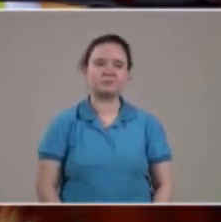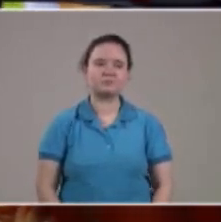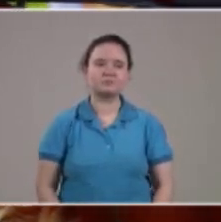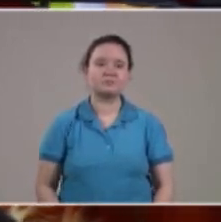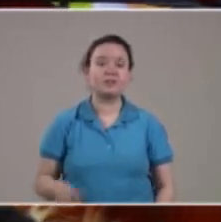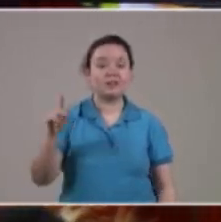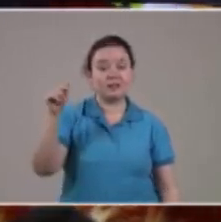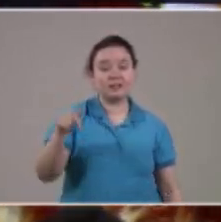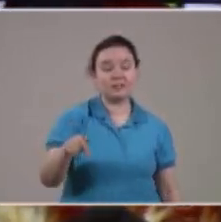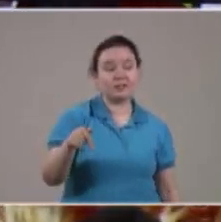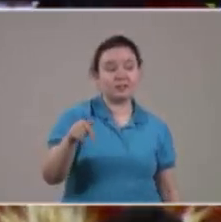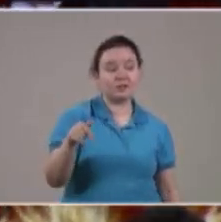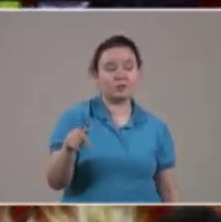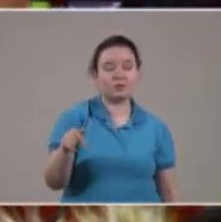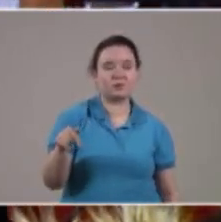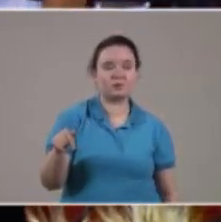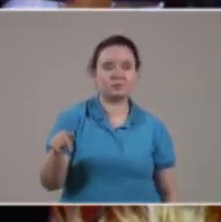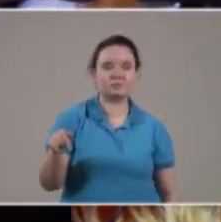Así que hoy,